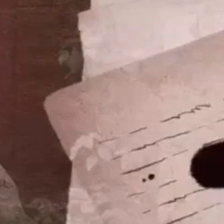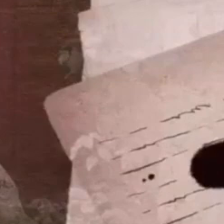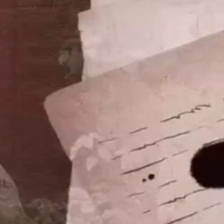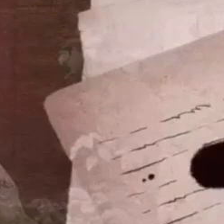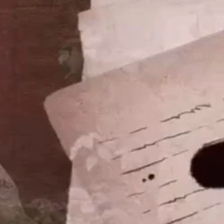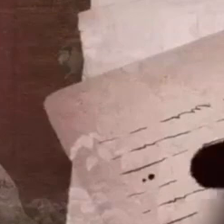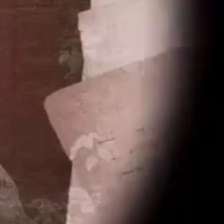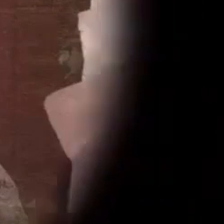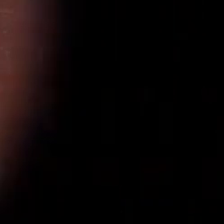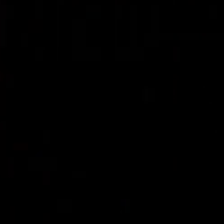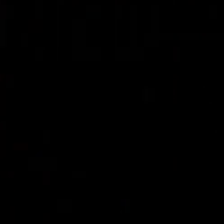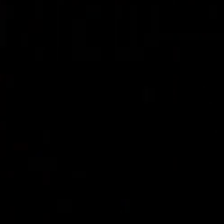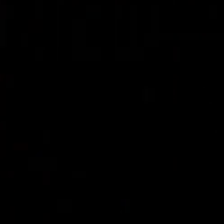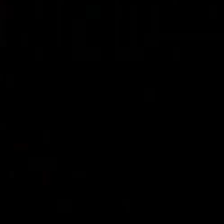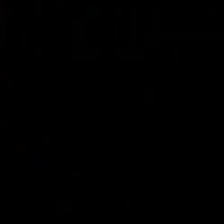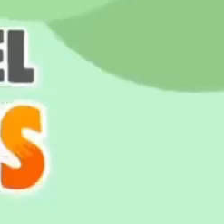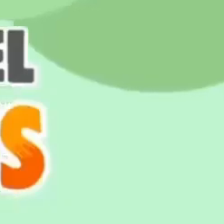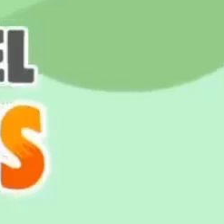de hoy.